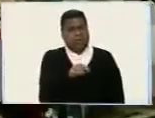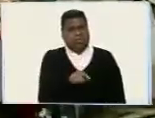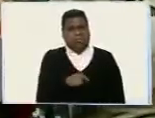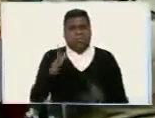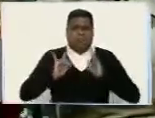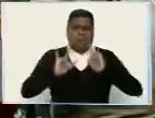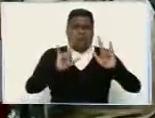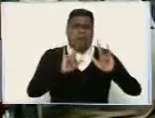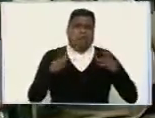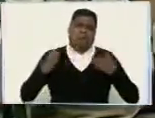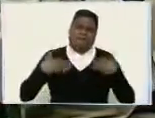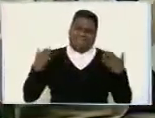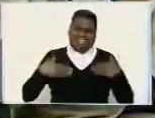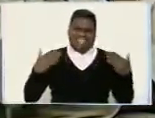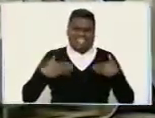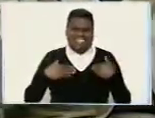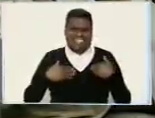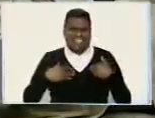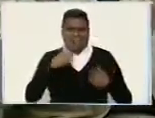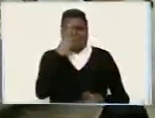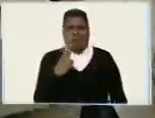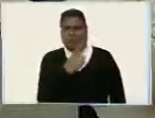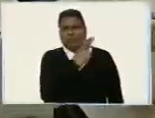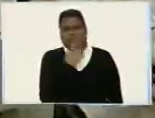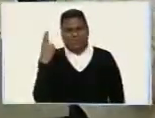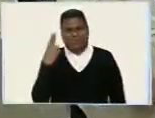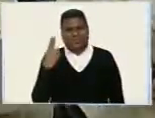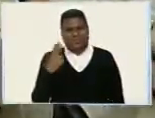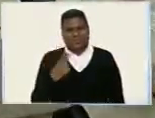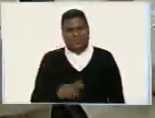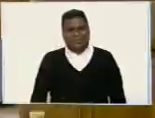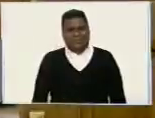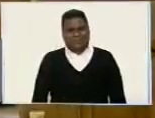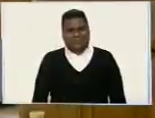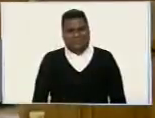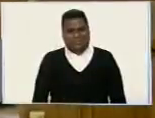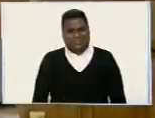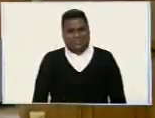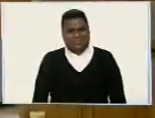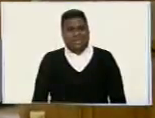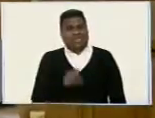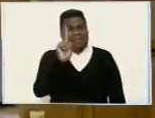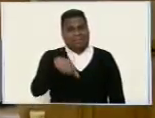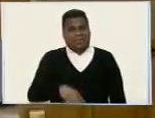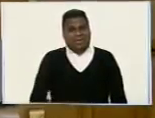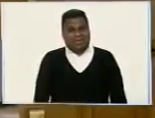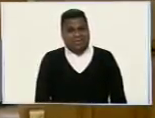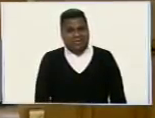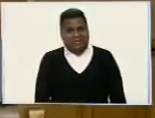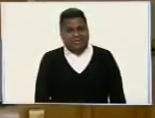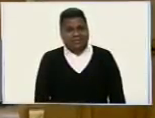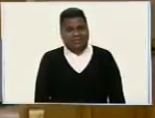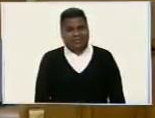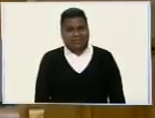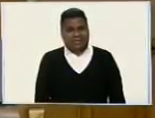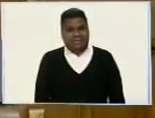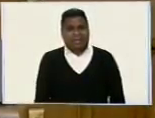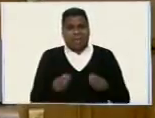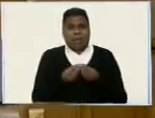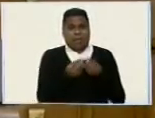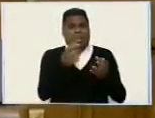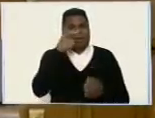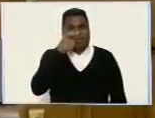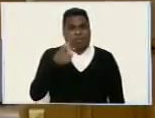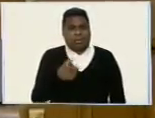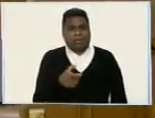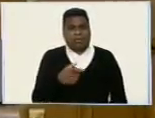amor, con alegría, con compromiso, con fraternidad y por supuesto, para acompañar al pueblo y